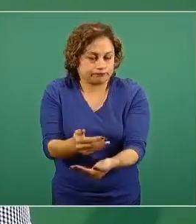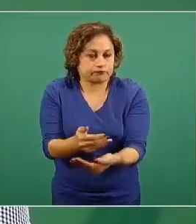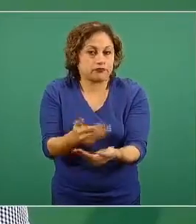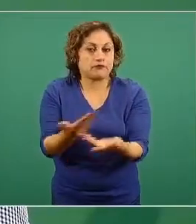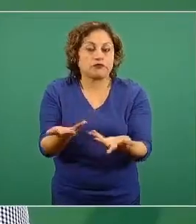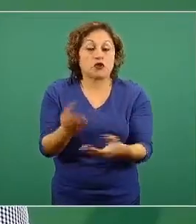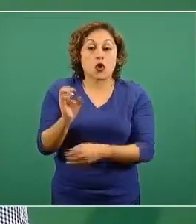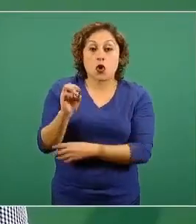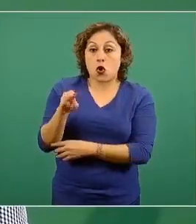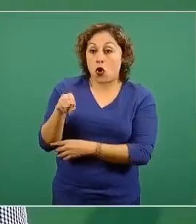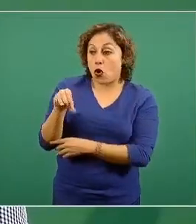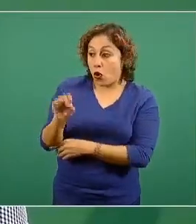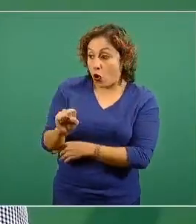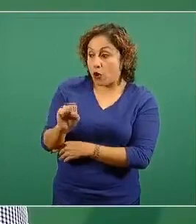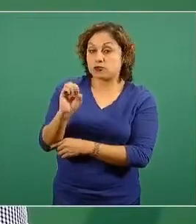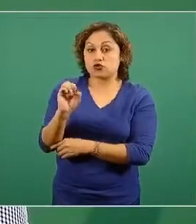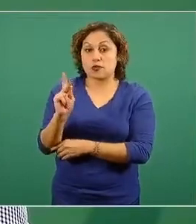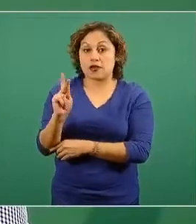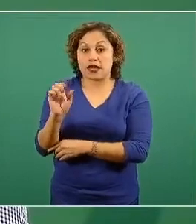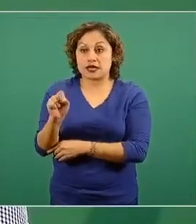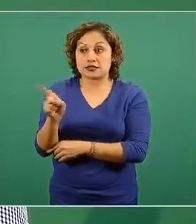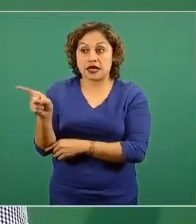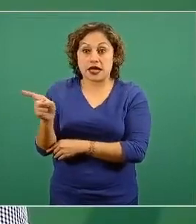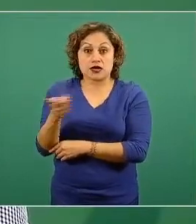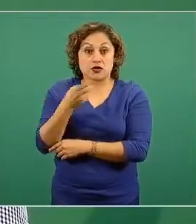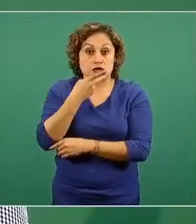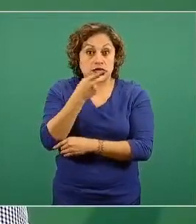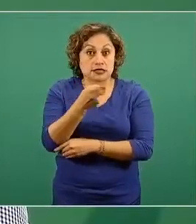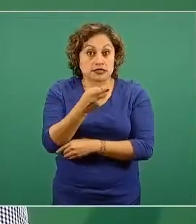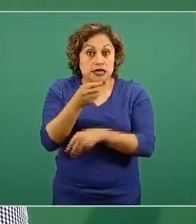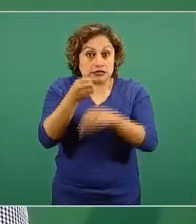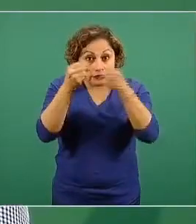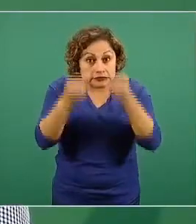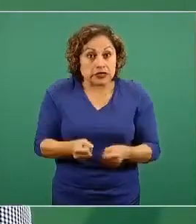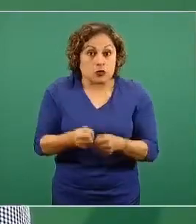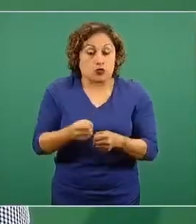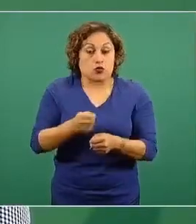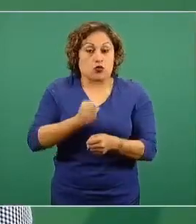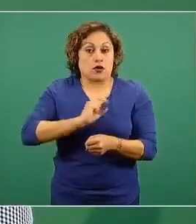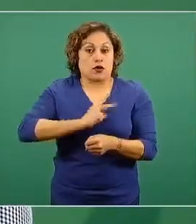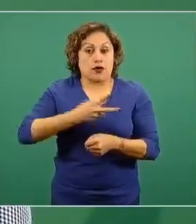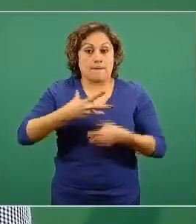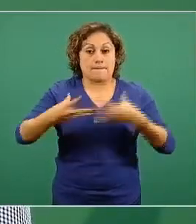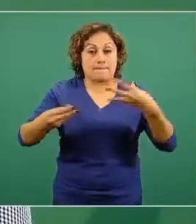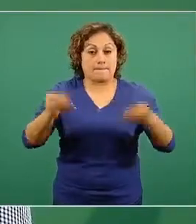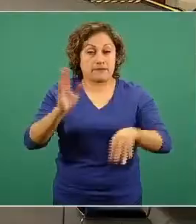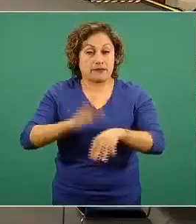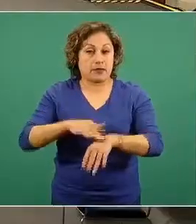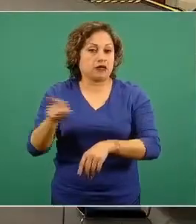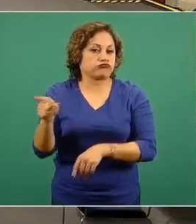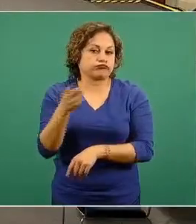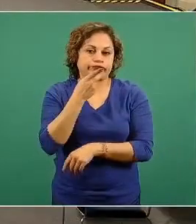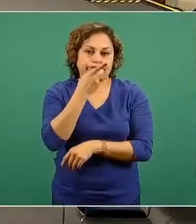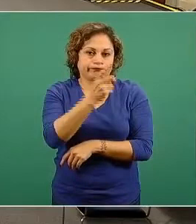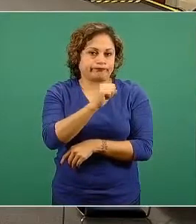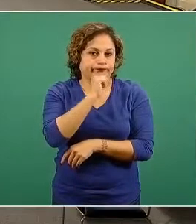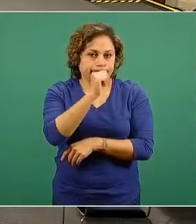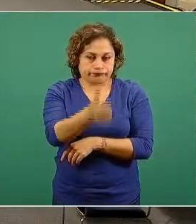la OMS o por la OPS, en donde estos estudios se hayan llevado a cabo en otros países o en